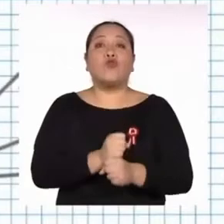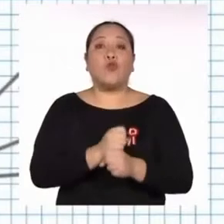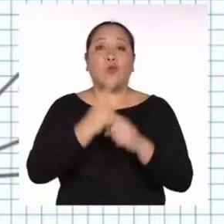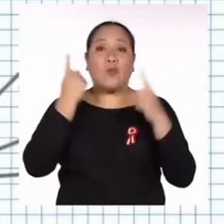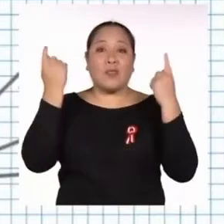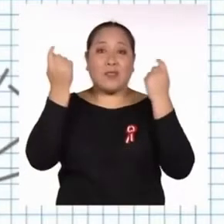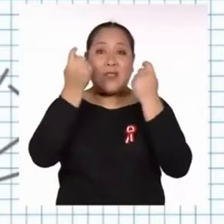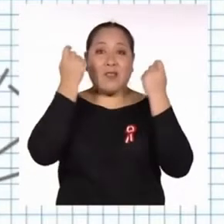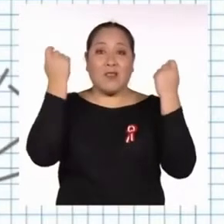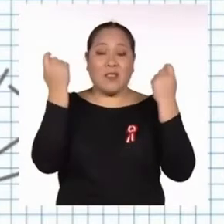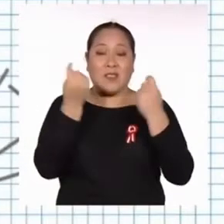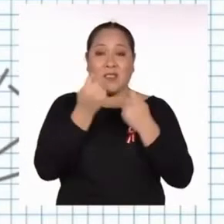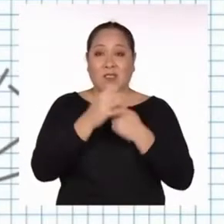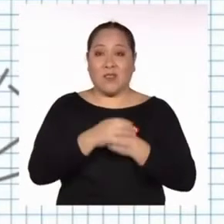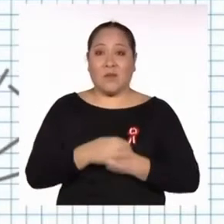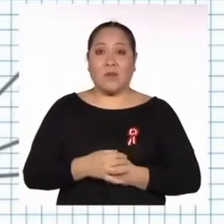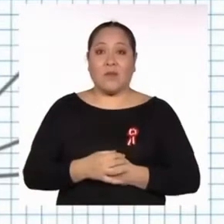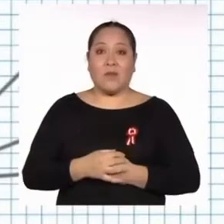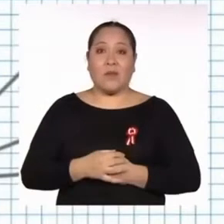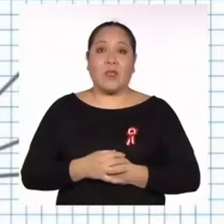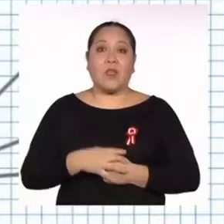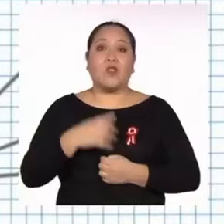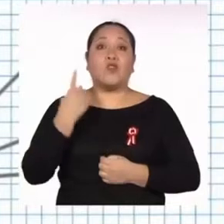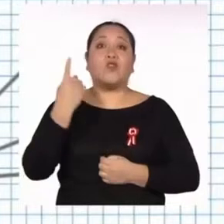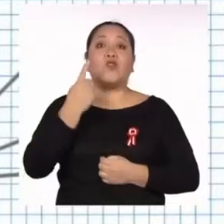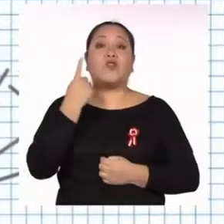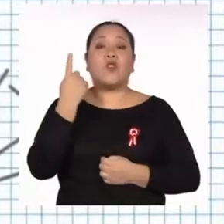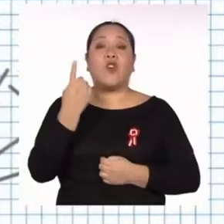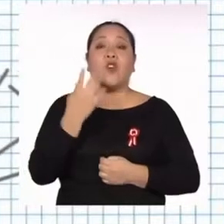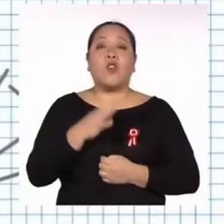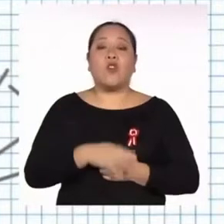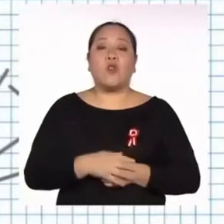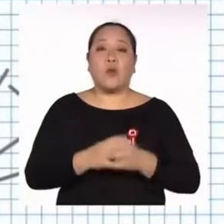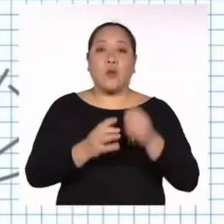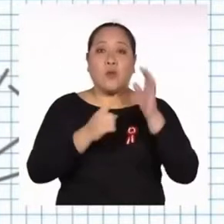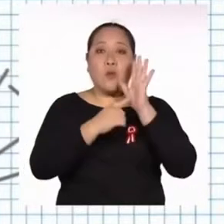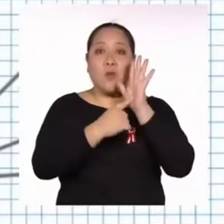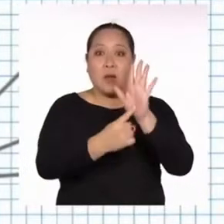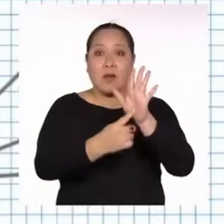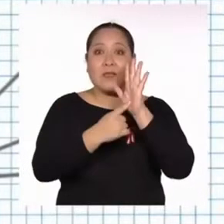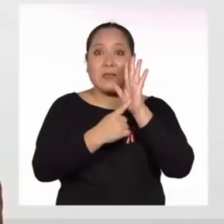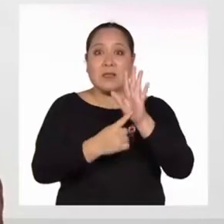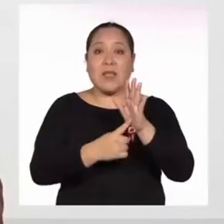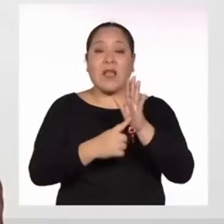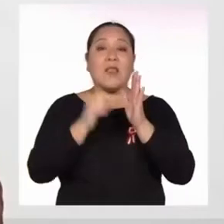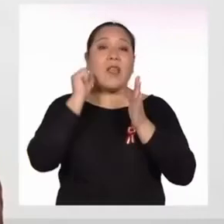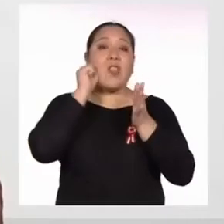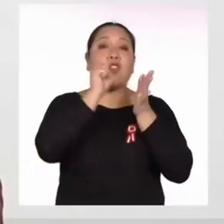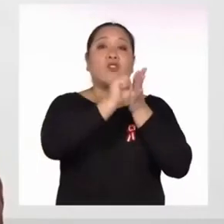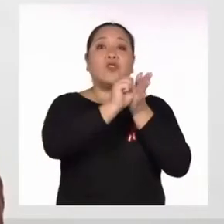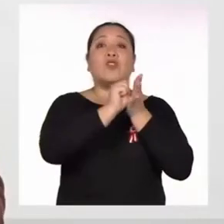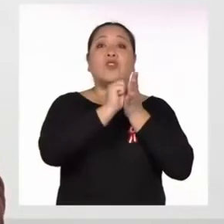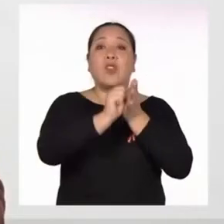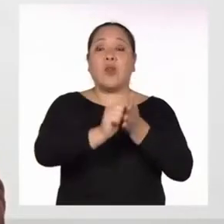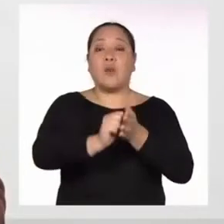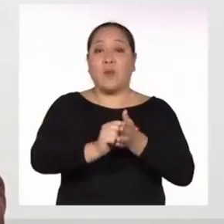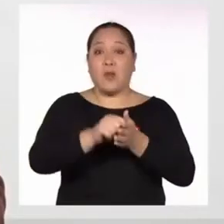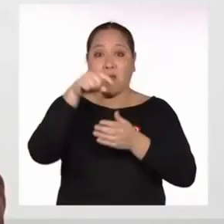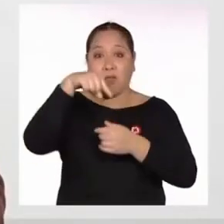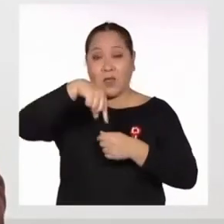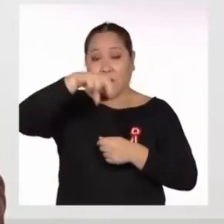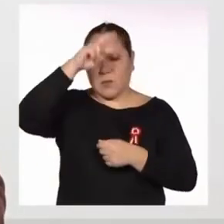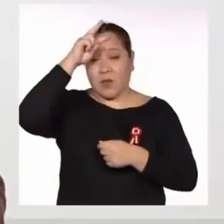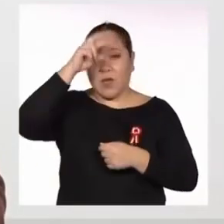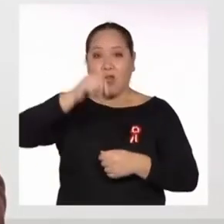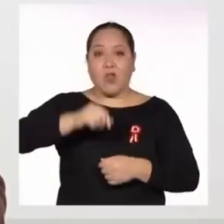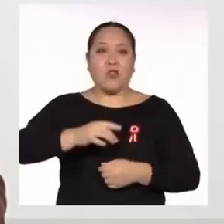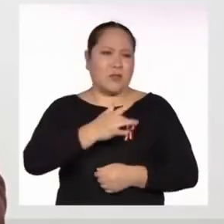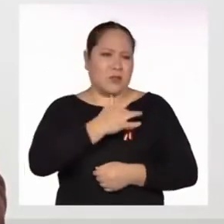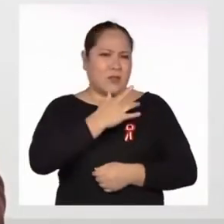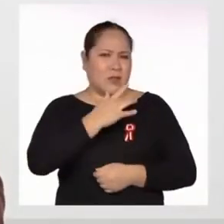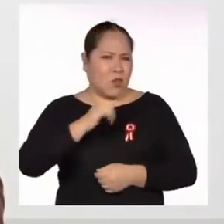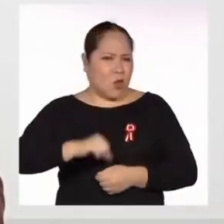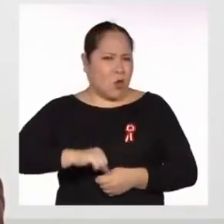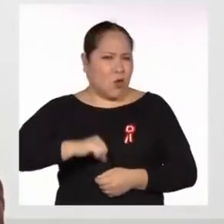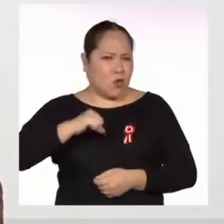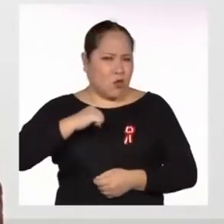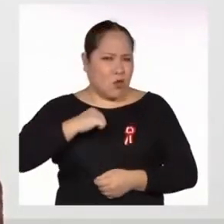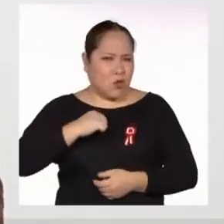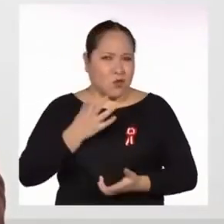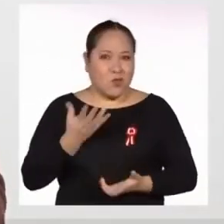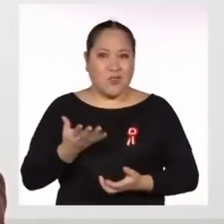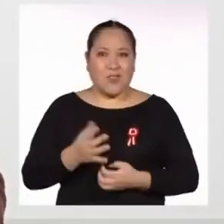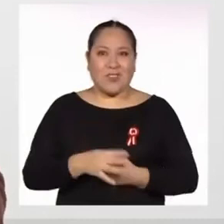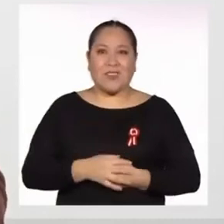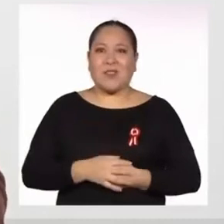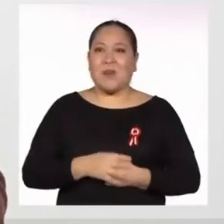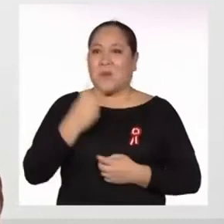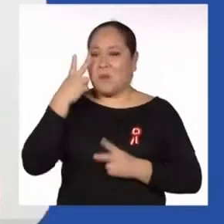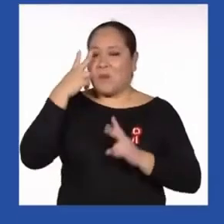y solo los símbolos patrios nos hacen sentir orgullosos de ser peruanos y peruanas veamos